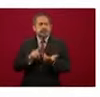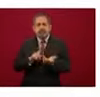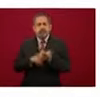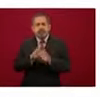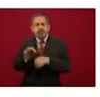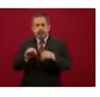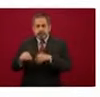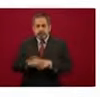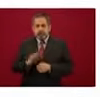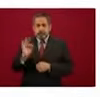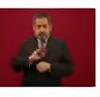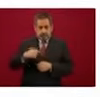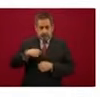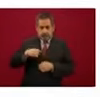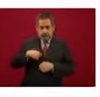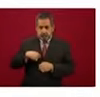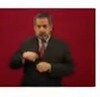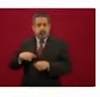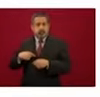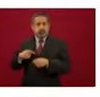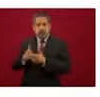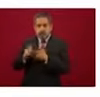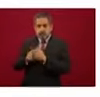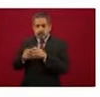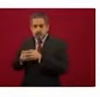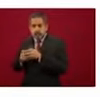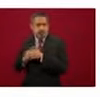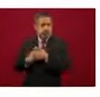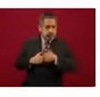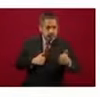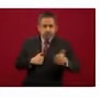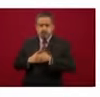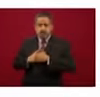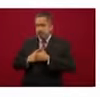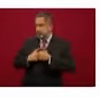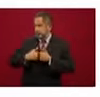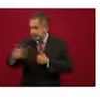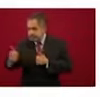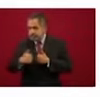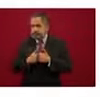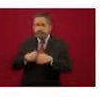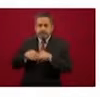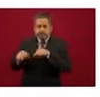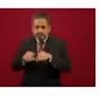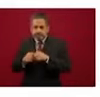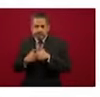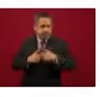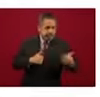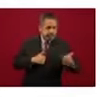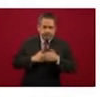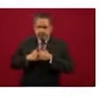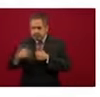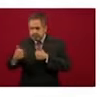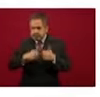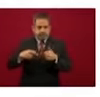como el virus ha devastado a países más desarrollados el subsecretario de salud dijo que el país entraba formalmente a una segunda fase cuyo objetivo era